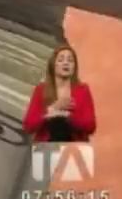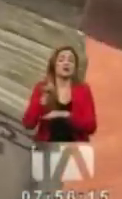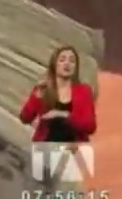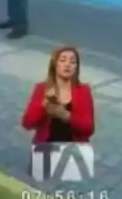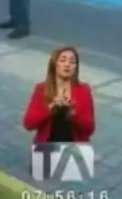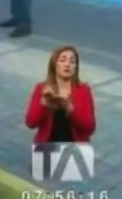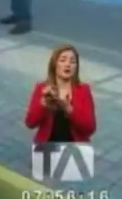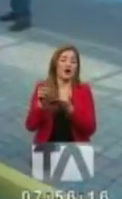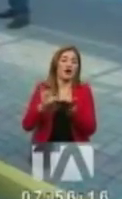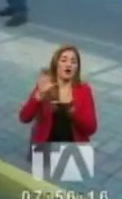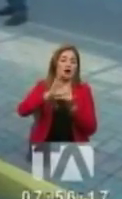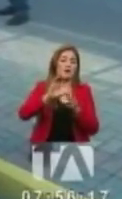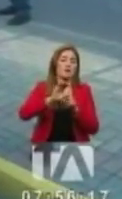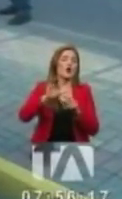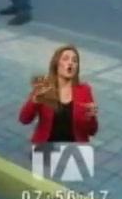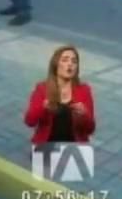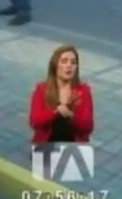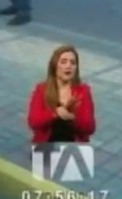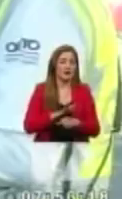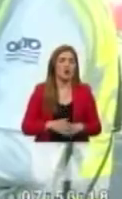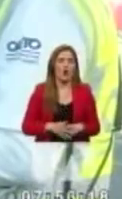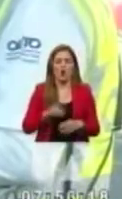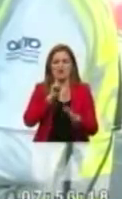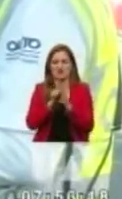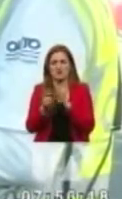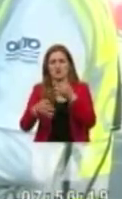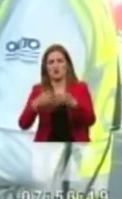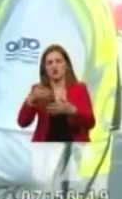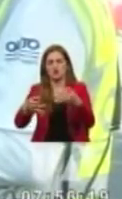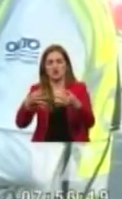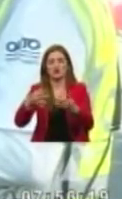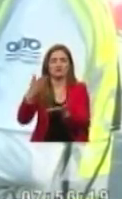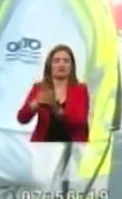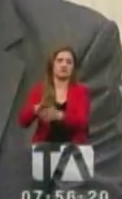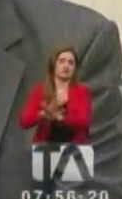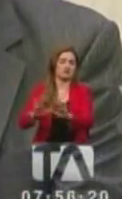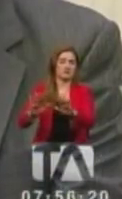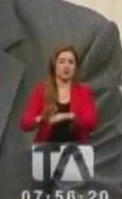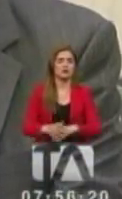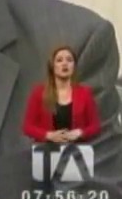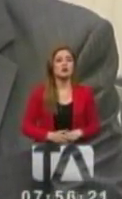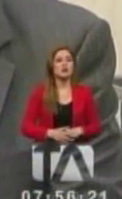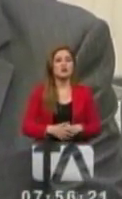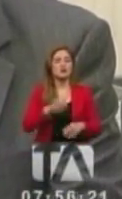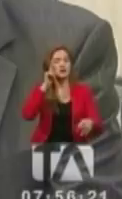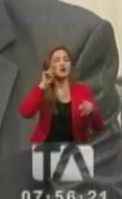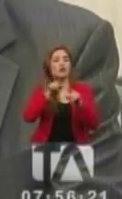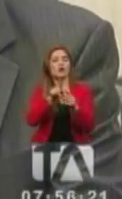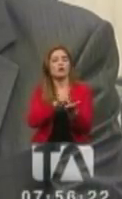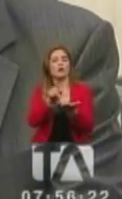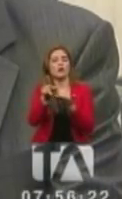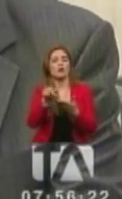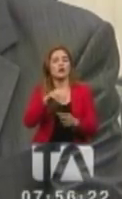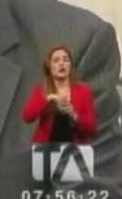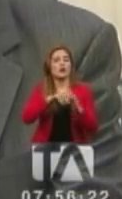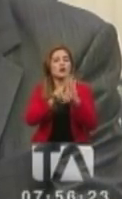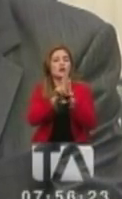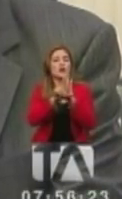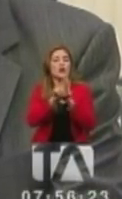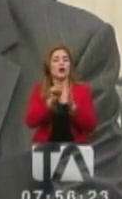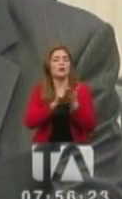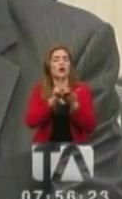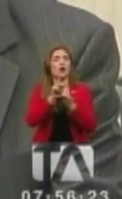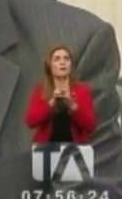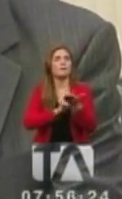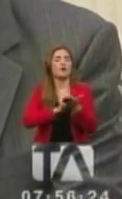desistir de litigios para lo cual se han establecido periodos de pago de acuerdo este es un tema que está incluido dentro de la ley que se aprobó